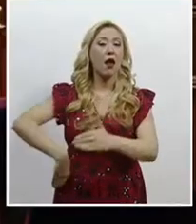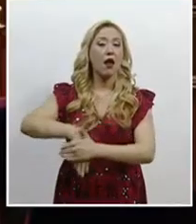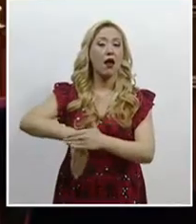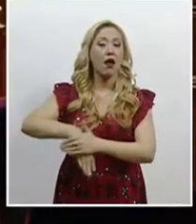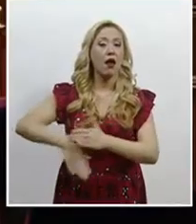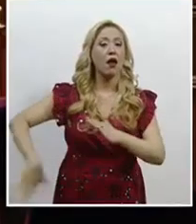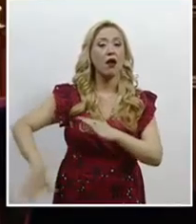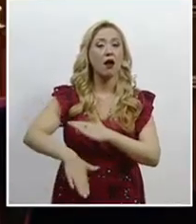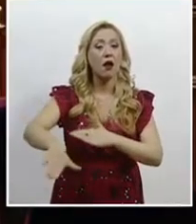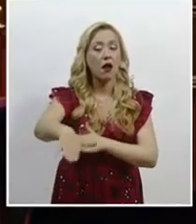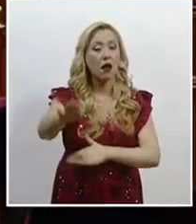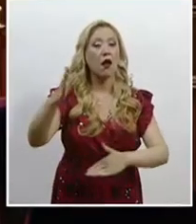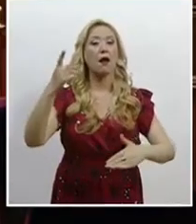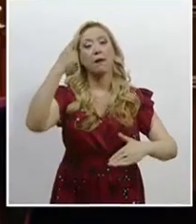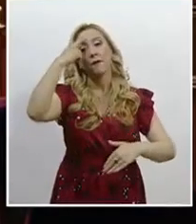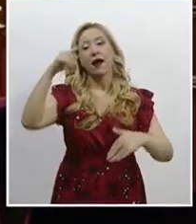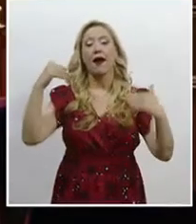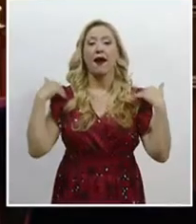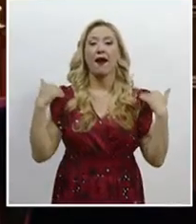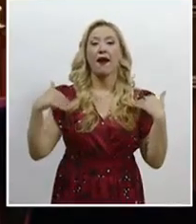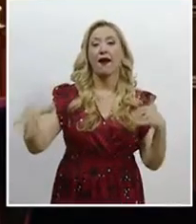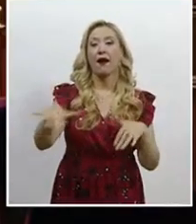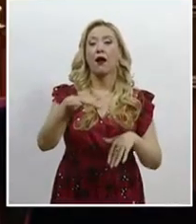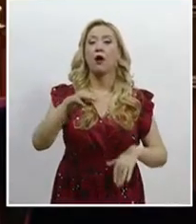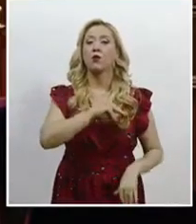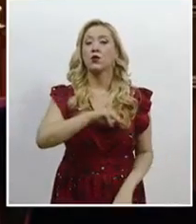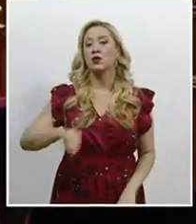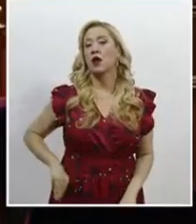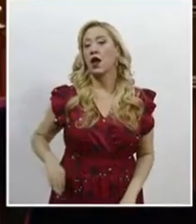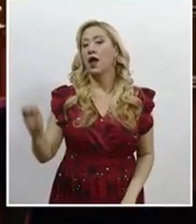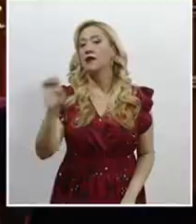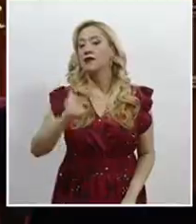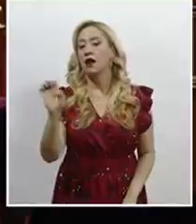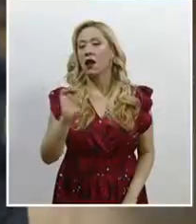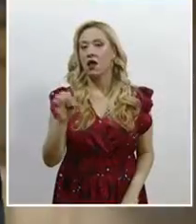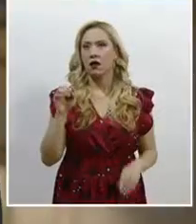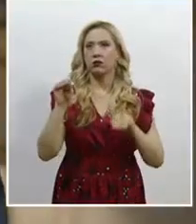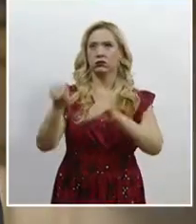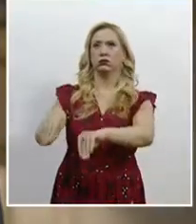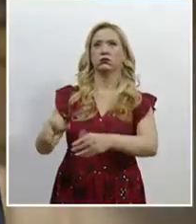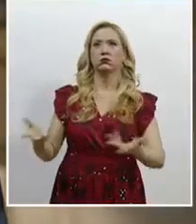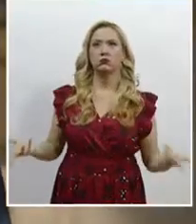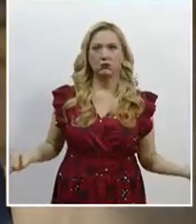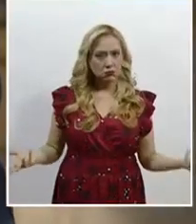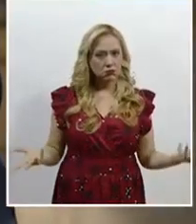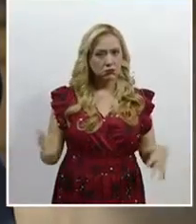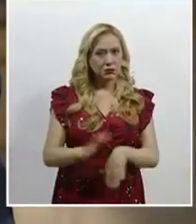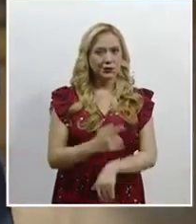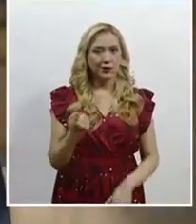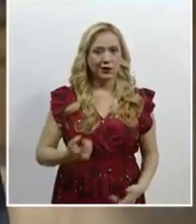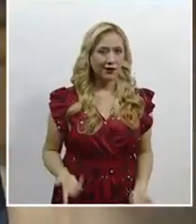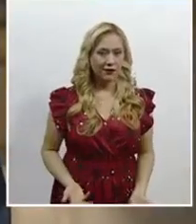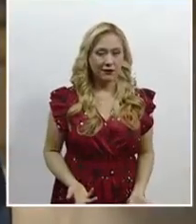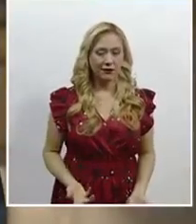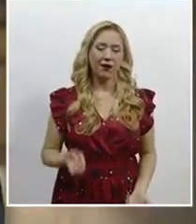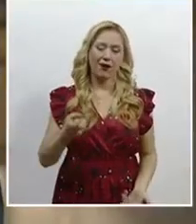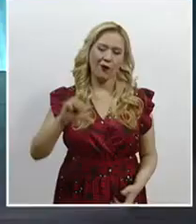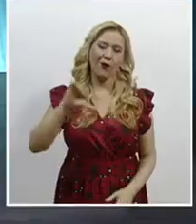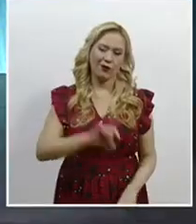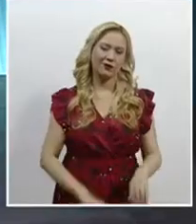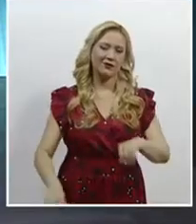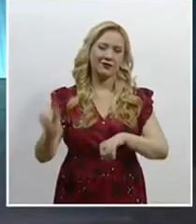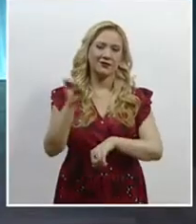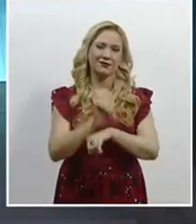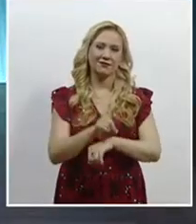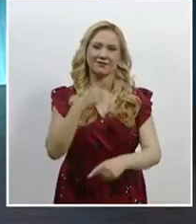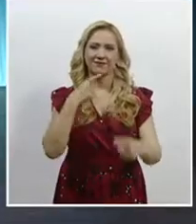centro turístico de relevancia en el municipio de Ensenada, Baja California. Estos fueron los asuntos que resolvió el día de hoy el Pleno de la Suprema